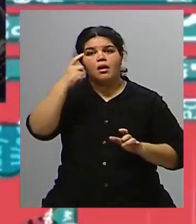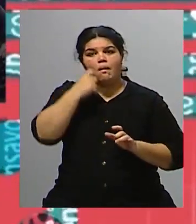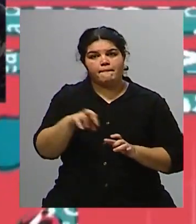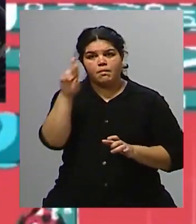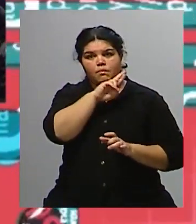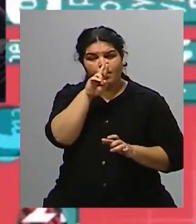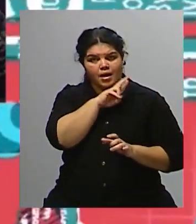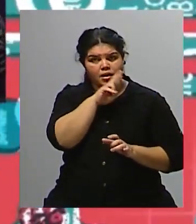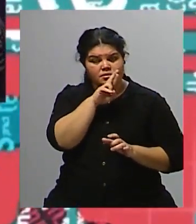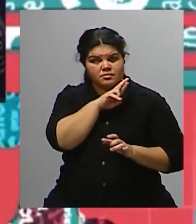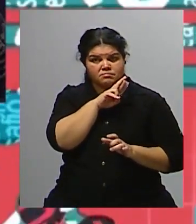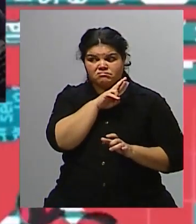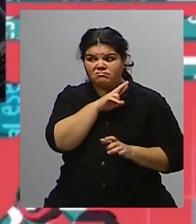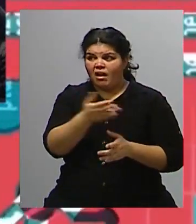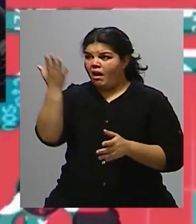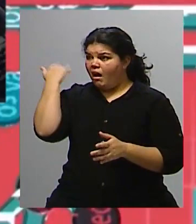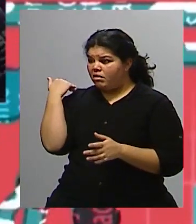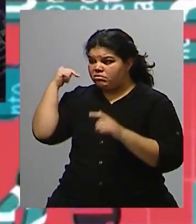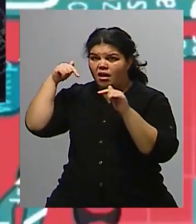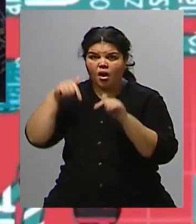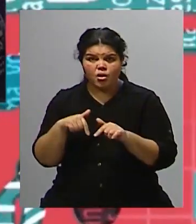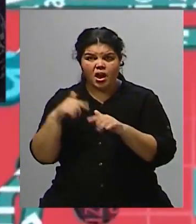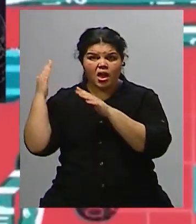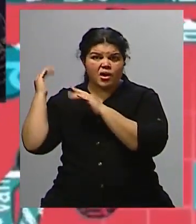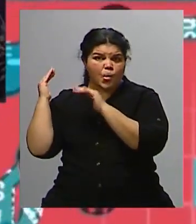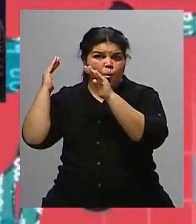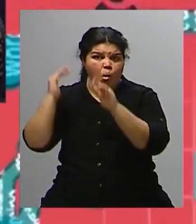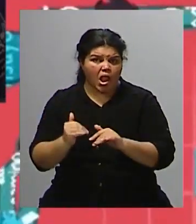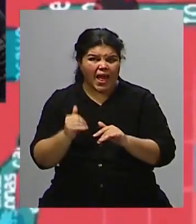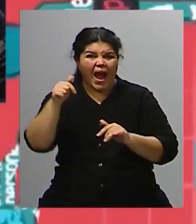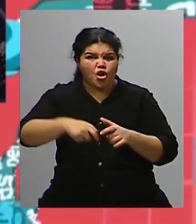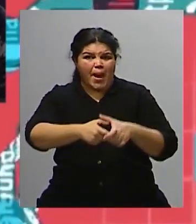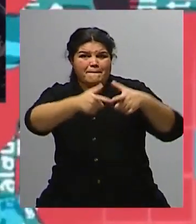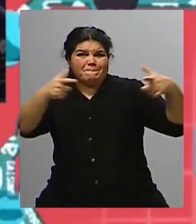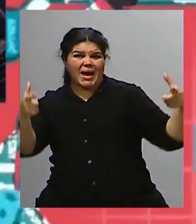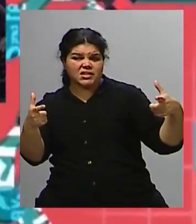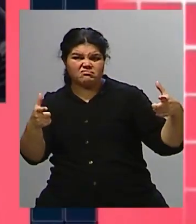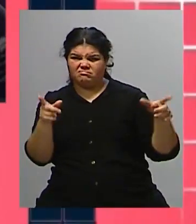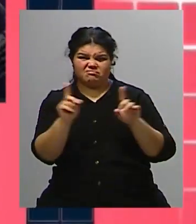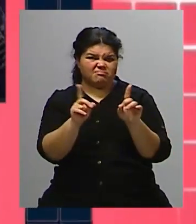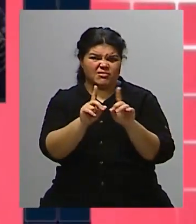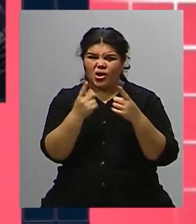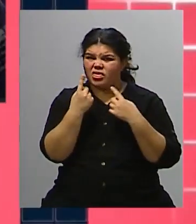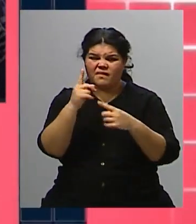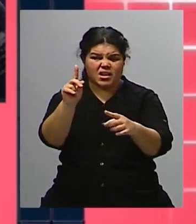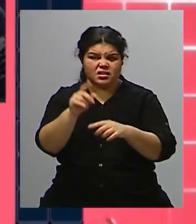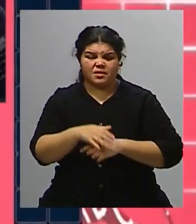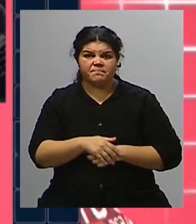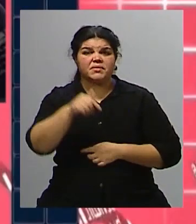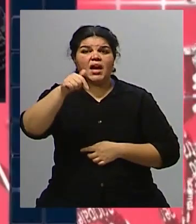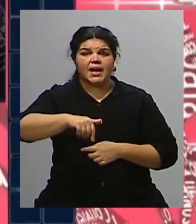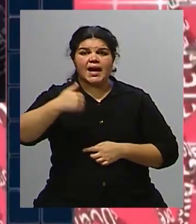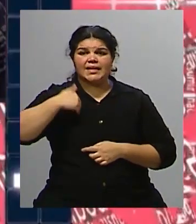más o menos igual que lo que venía siendo anteriormente y muy lejos de ser la crisis del 2001. Es más, la Argentina sigue siendo un